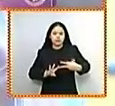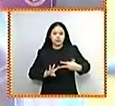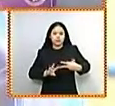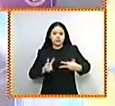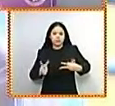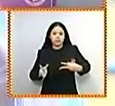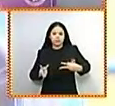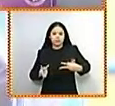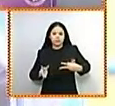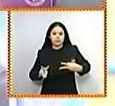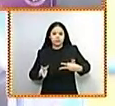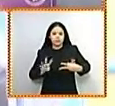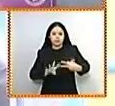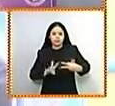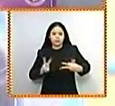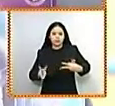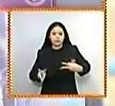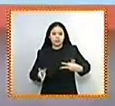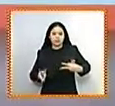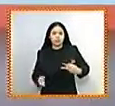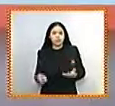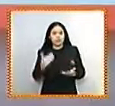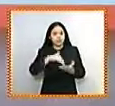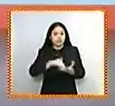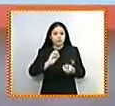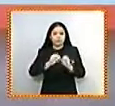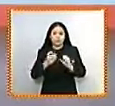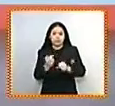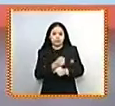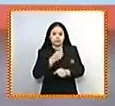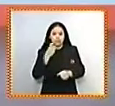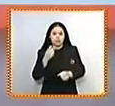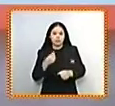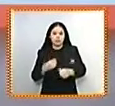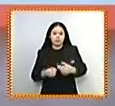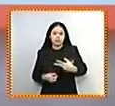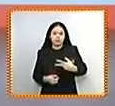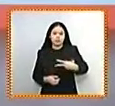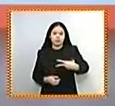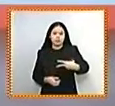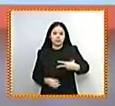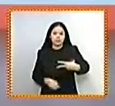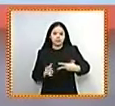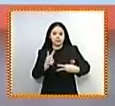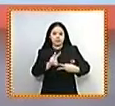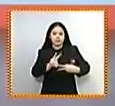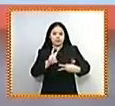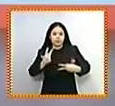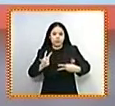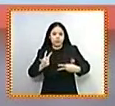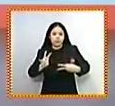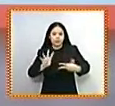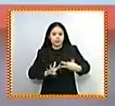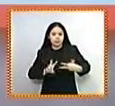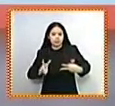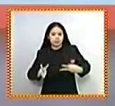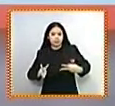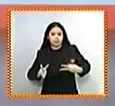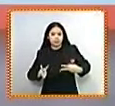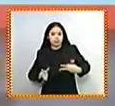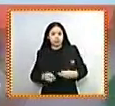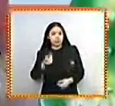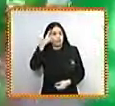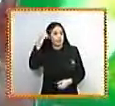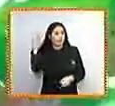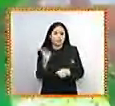2. Segundo número premiado, 42. Reitero nuevamente los dos números afortunados, 27 y 42. Sueña